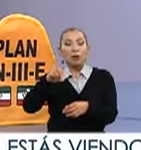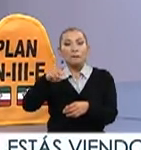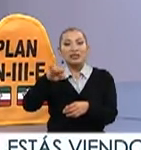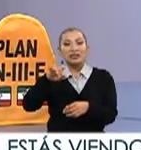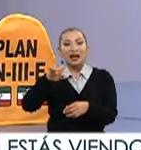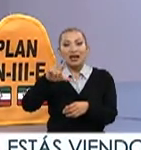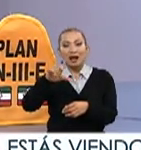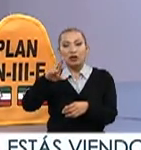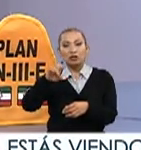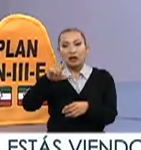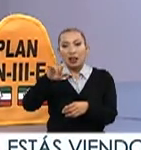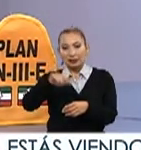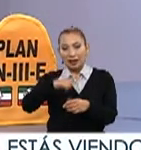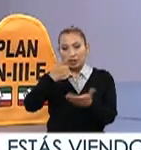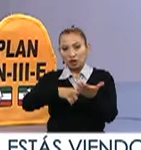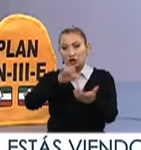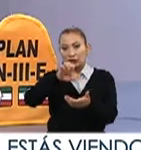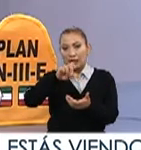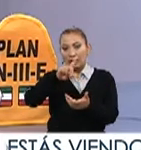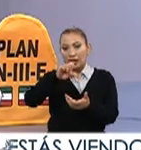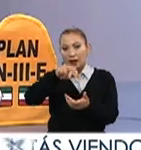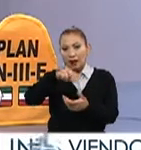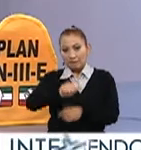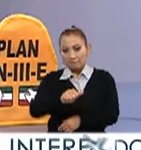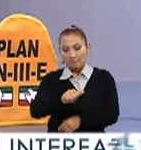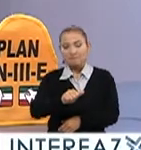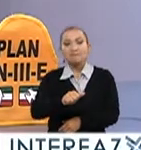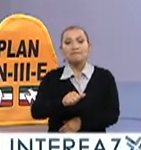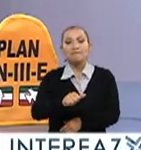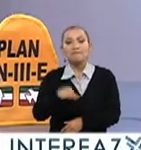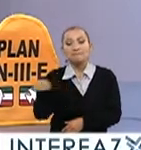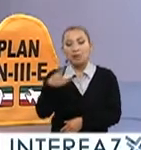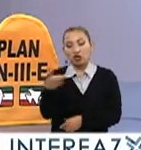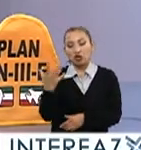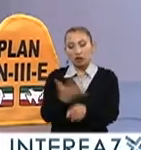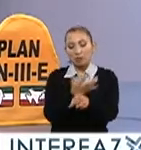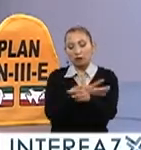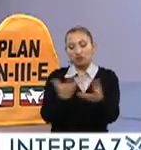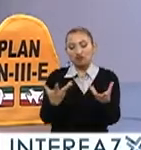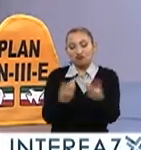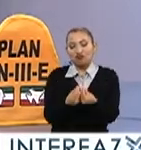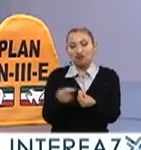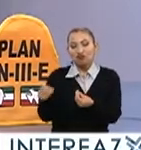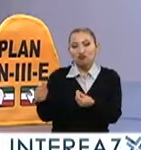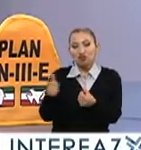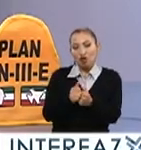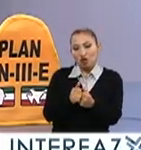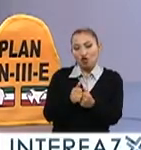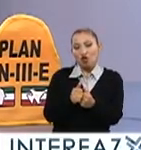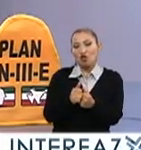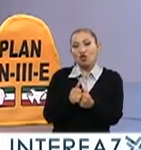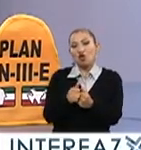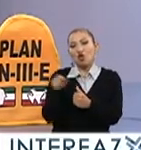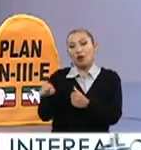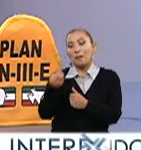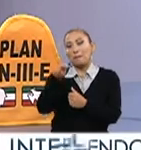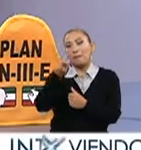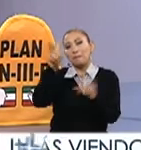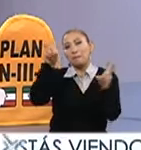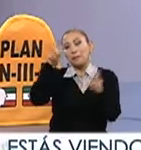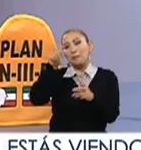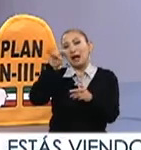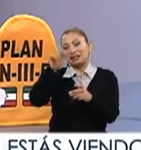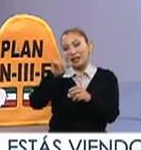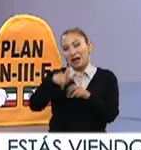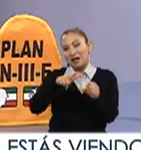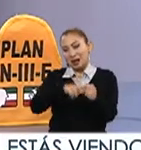Misael Rodríguez Rosales de la Secretaría de la Defensa Nacional y bueno, pues ellos vienen acompañados también de Pasta, que es